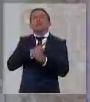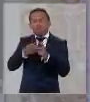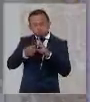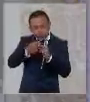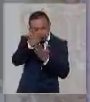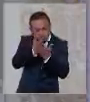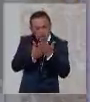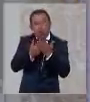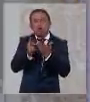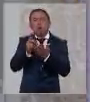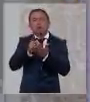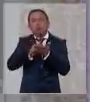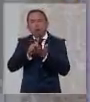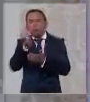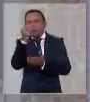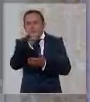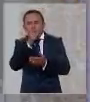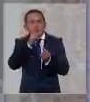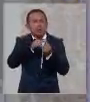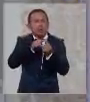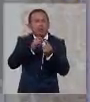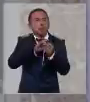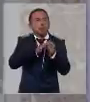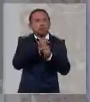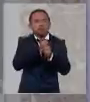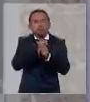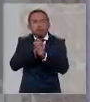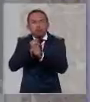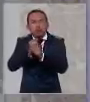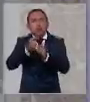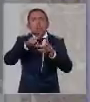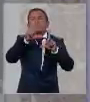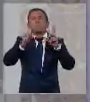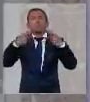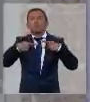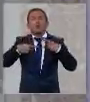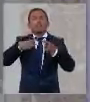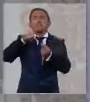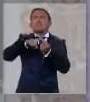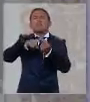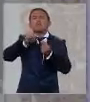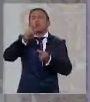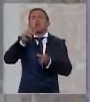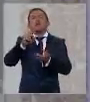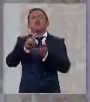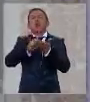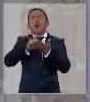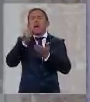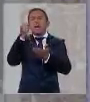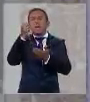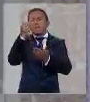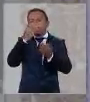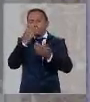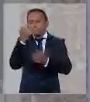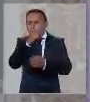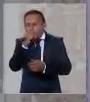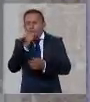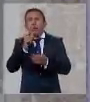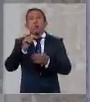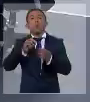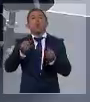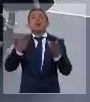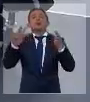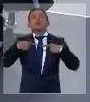he preguntado cuántos conocen a alguien que consume droga y todo mundo levanta la mano. Pero cuando yo pregunto cuántos de ustedes, los